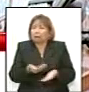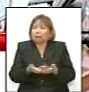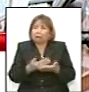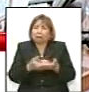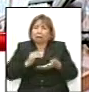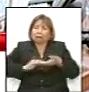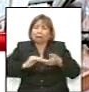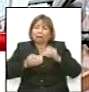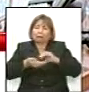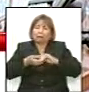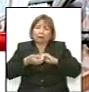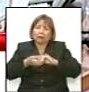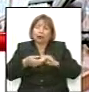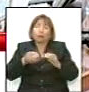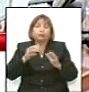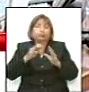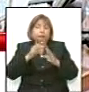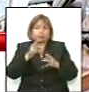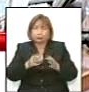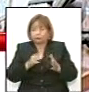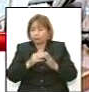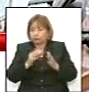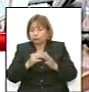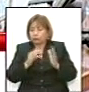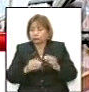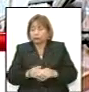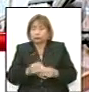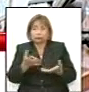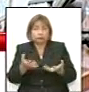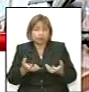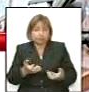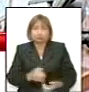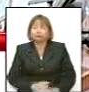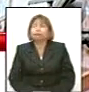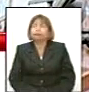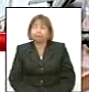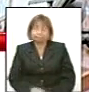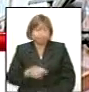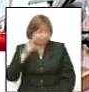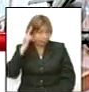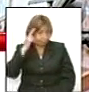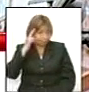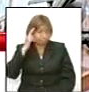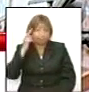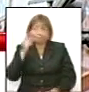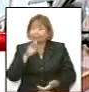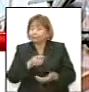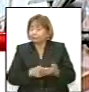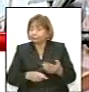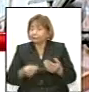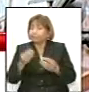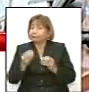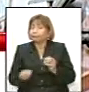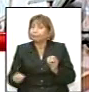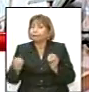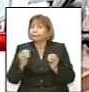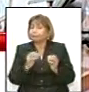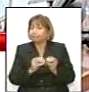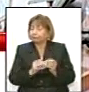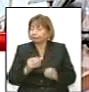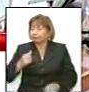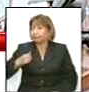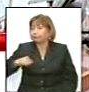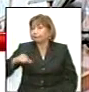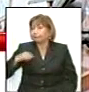estén centradas en el ámbito urbano, citadino, que es lo que quisiéramos. Por eso necesitamos involucrar a los alcaldes, que los alcaldes también